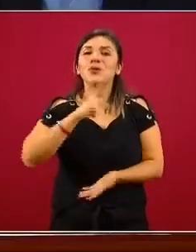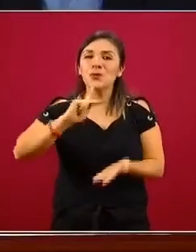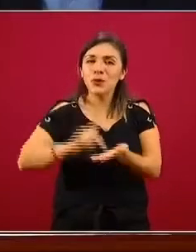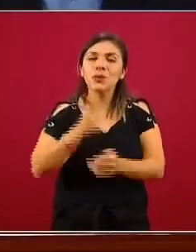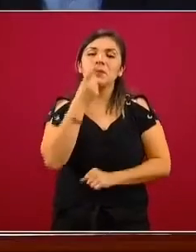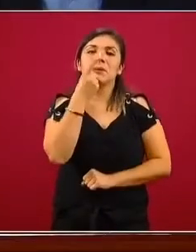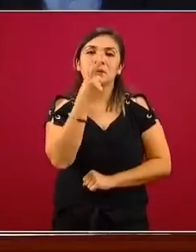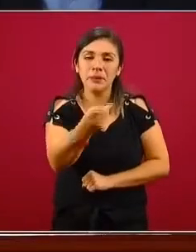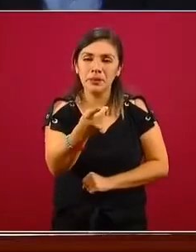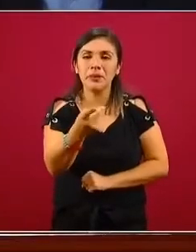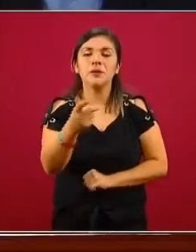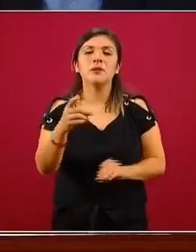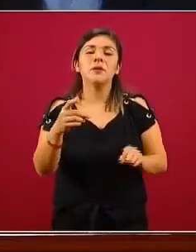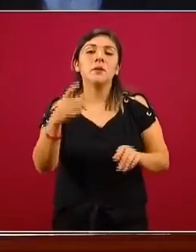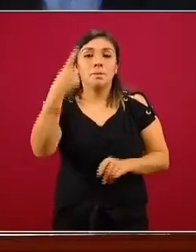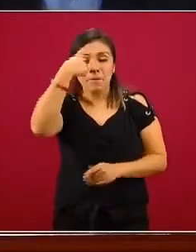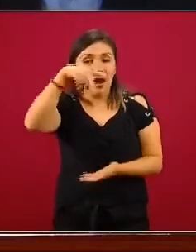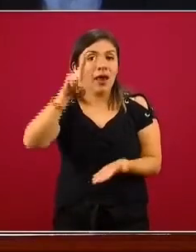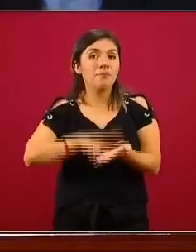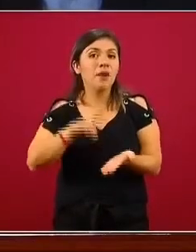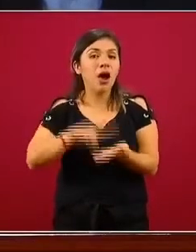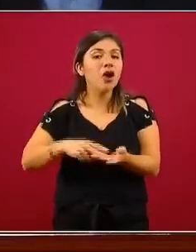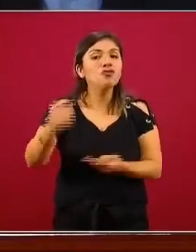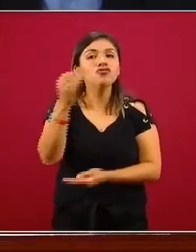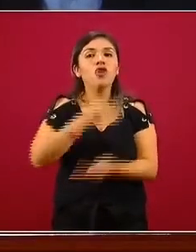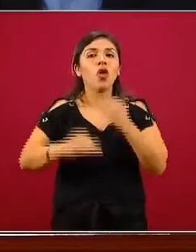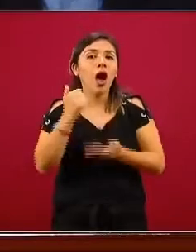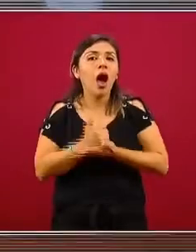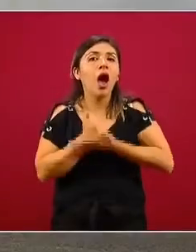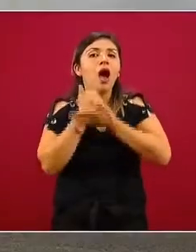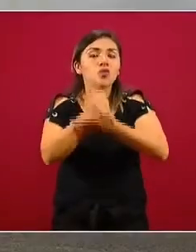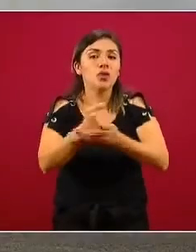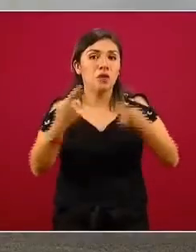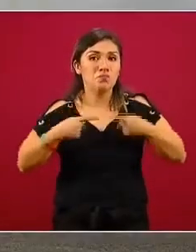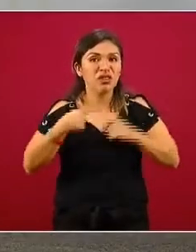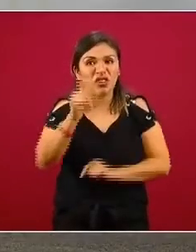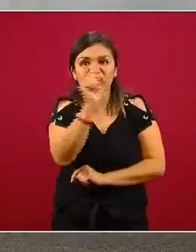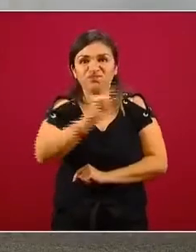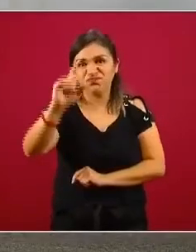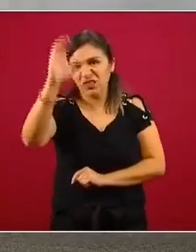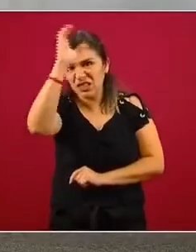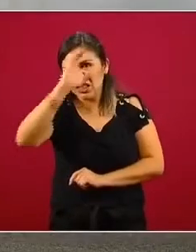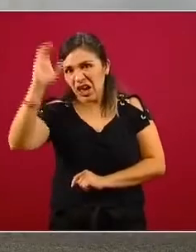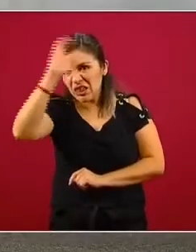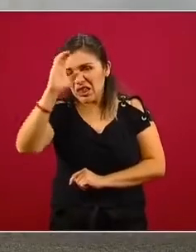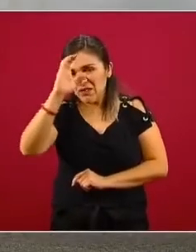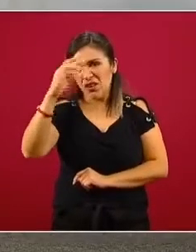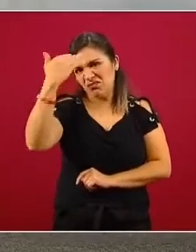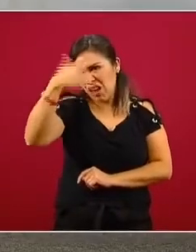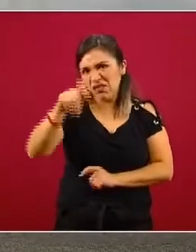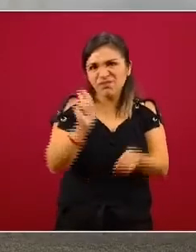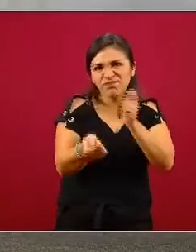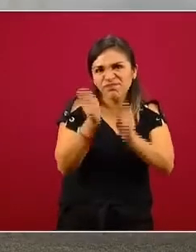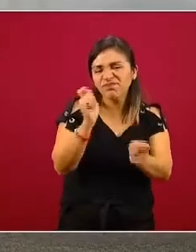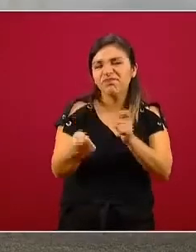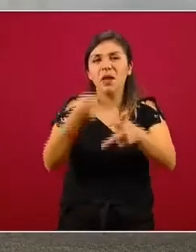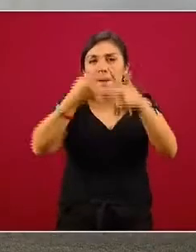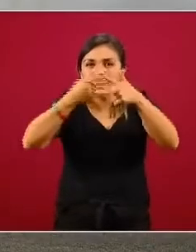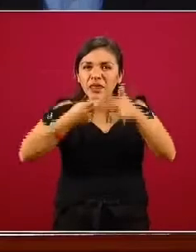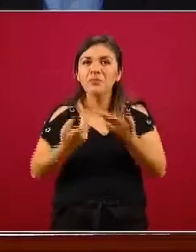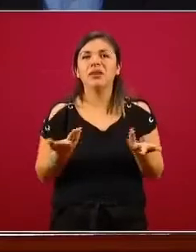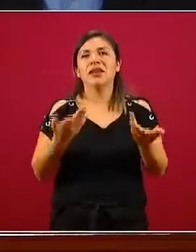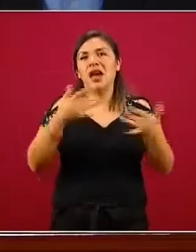como siempre, a la valiosísima ayuda que dan expertas y expertos científicos en el campo de las matemáticas, en el campo de